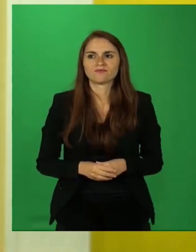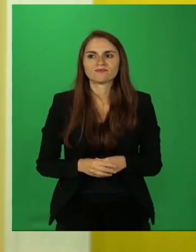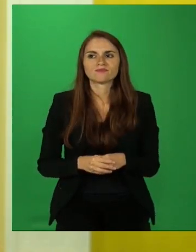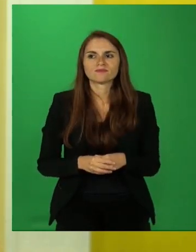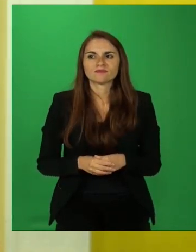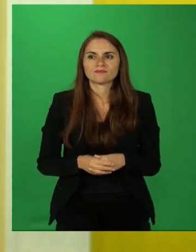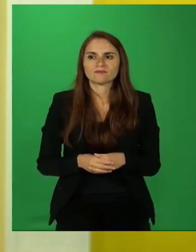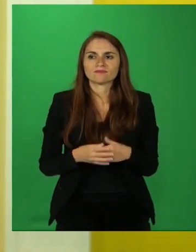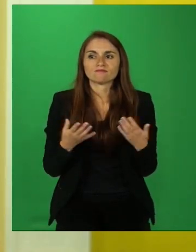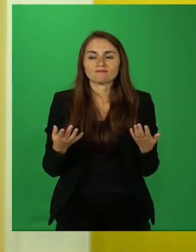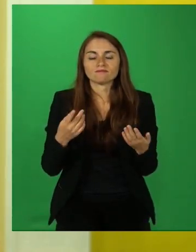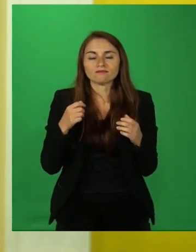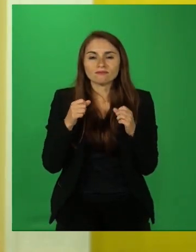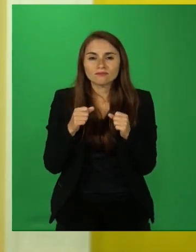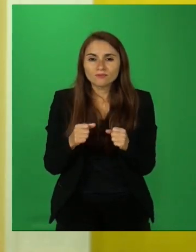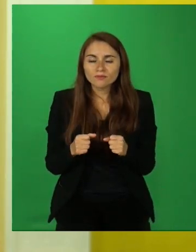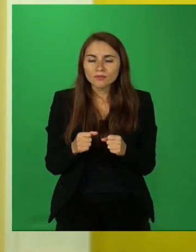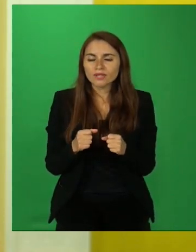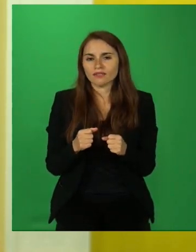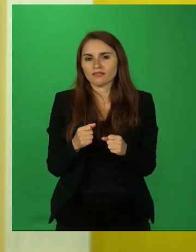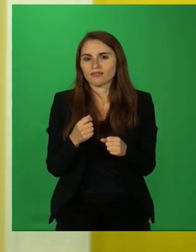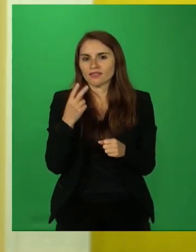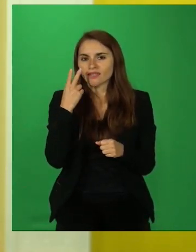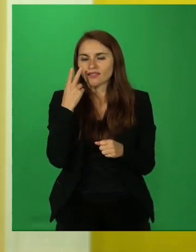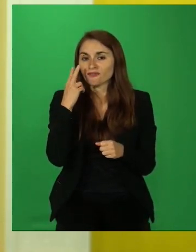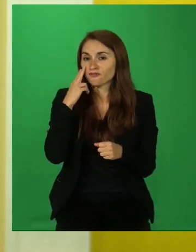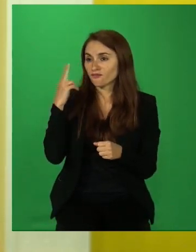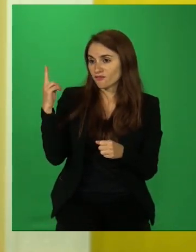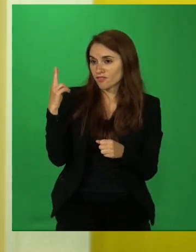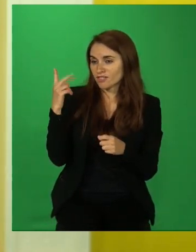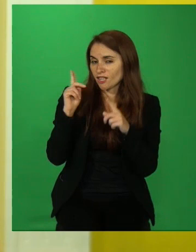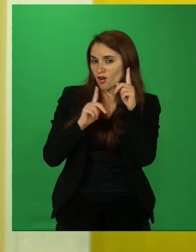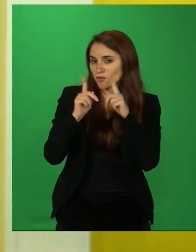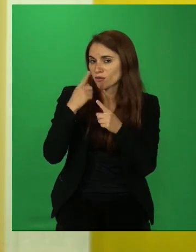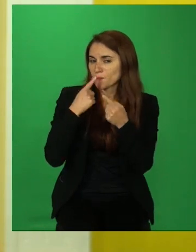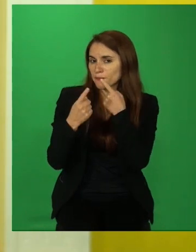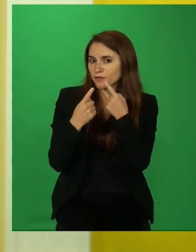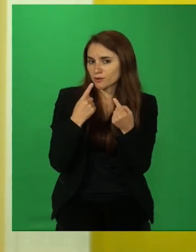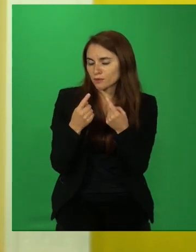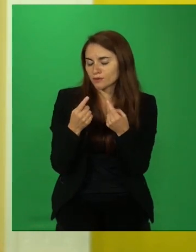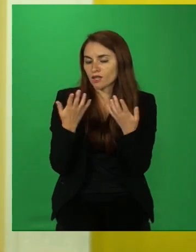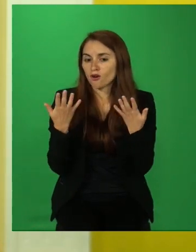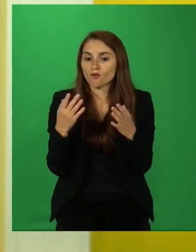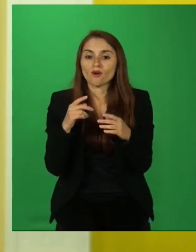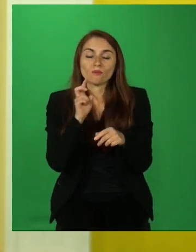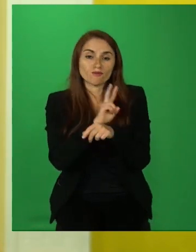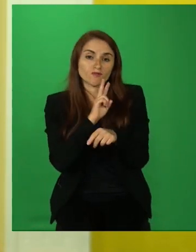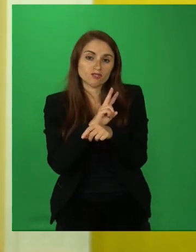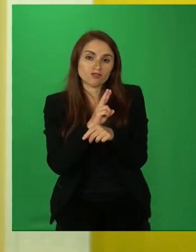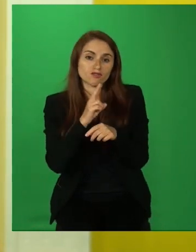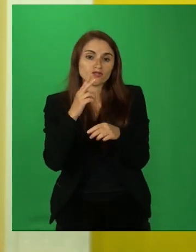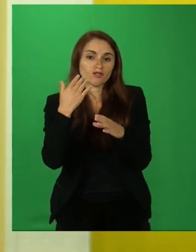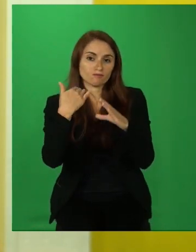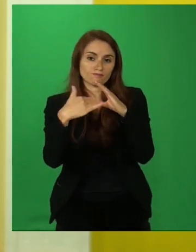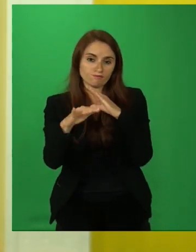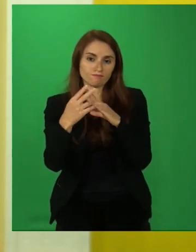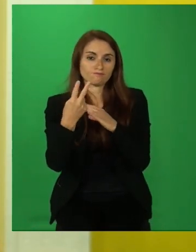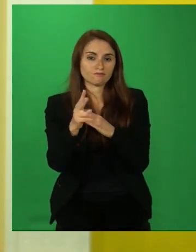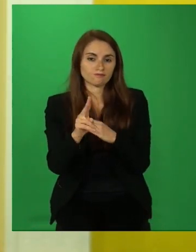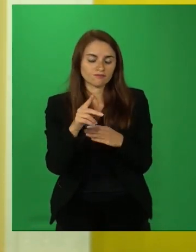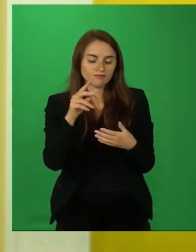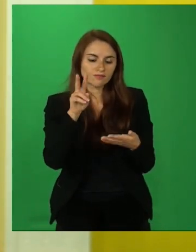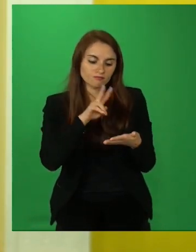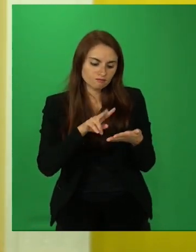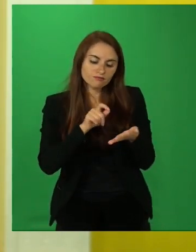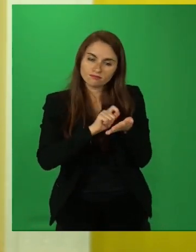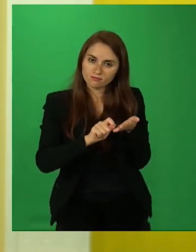que ahora puedes estar en condiciones para responder algunas preguntas que te puedes estar enviando tu profesor incluso responder